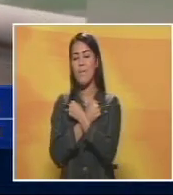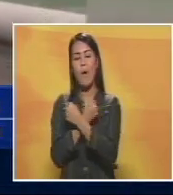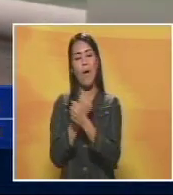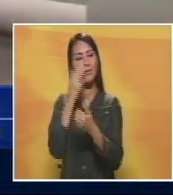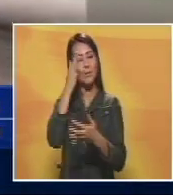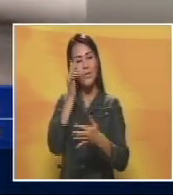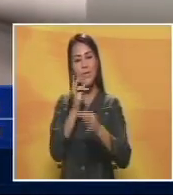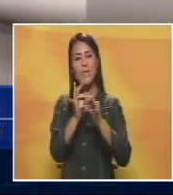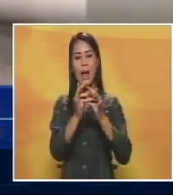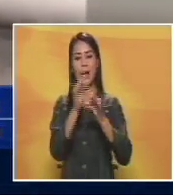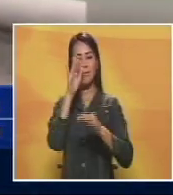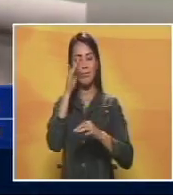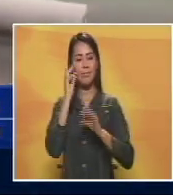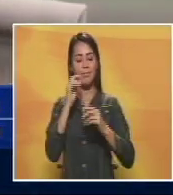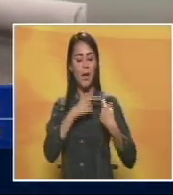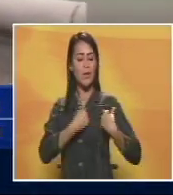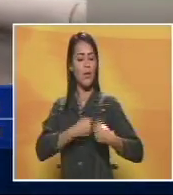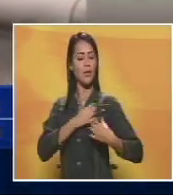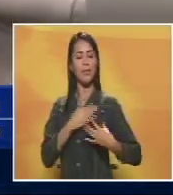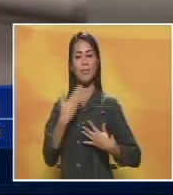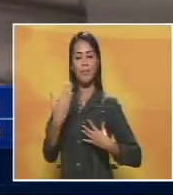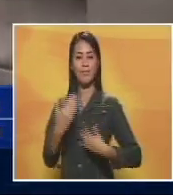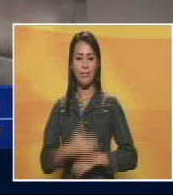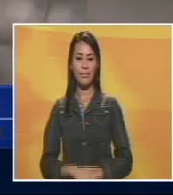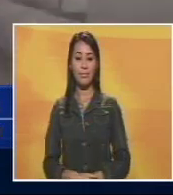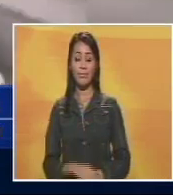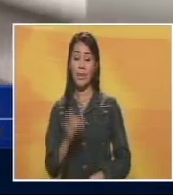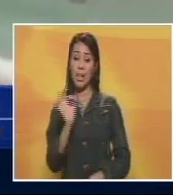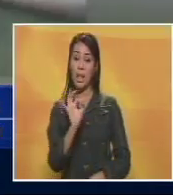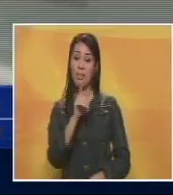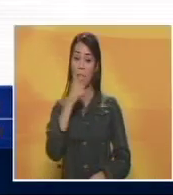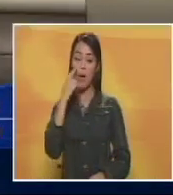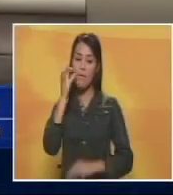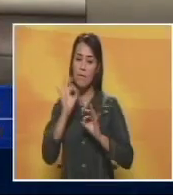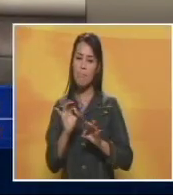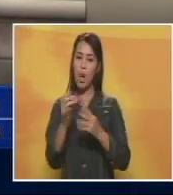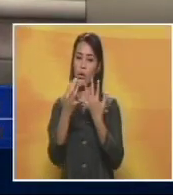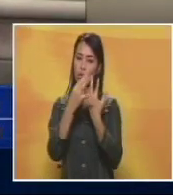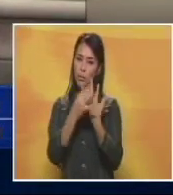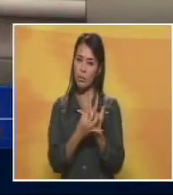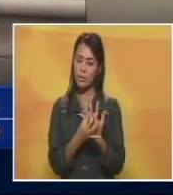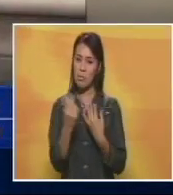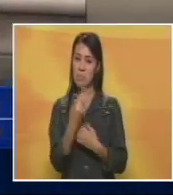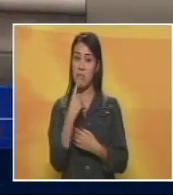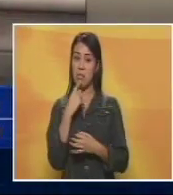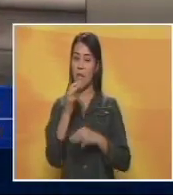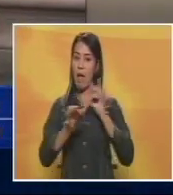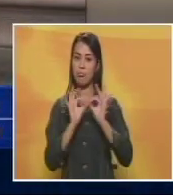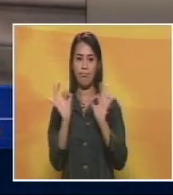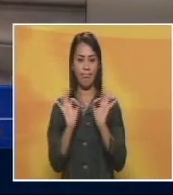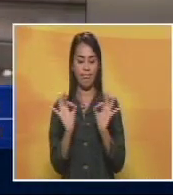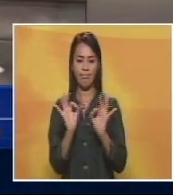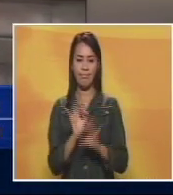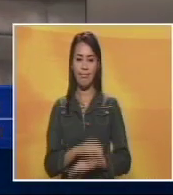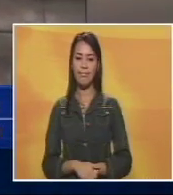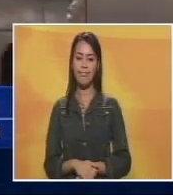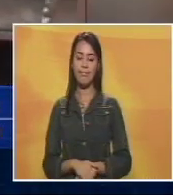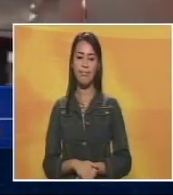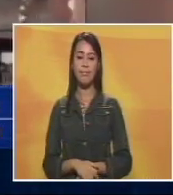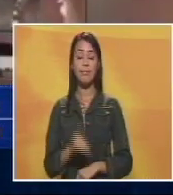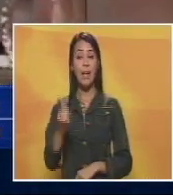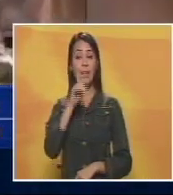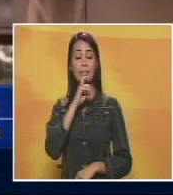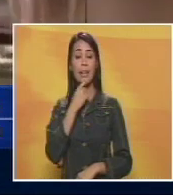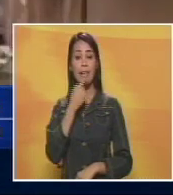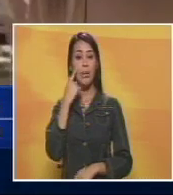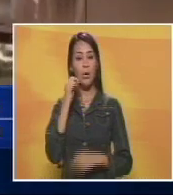y que le había robado el corazón. Aunque ninguno de los chicos ha confirmado su matrimonio, en la gala de los Emmy, Alec Baldwin reveló el